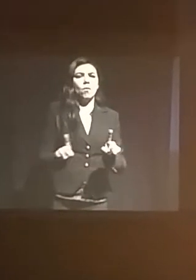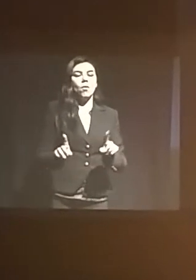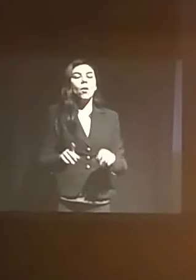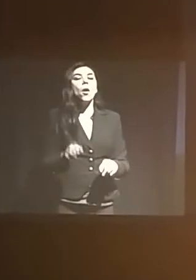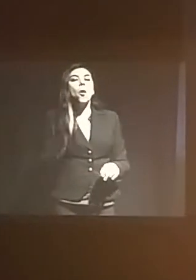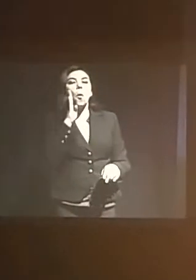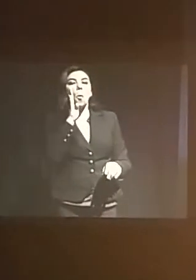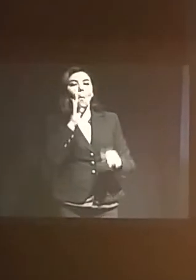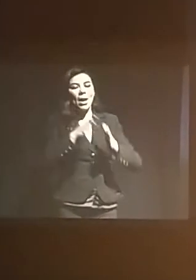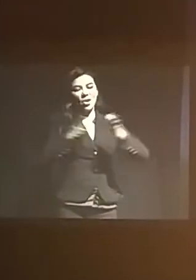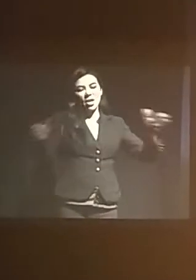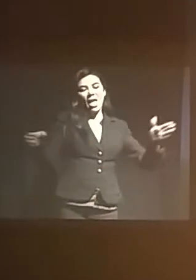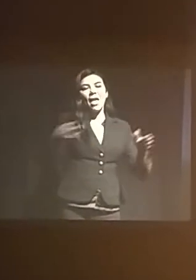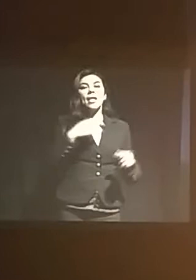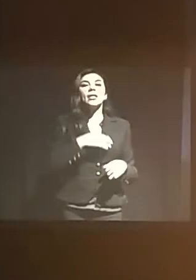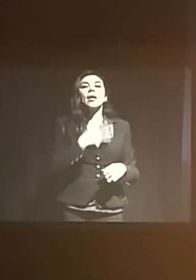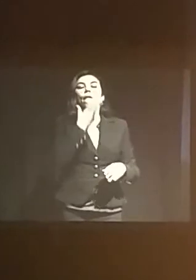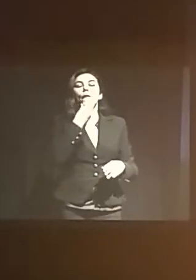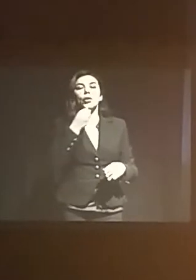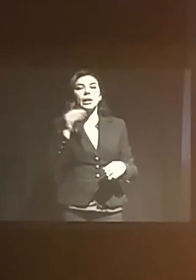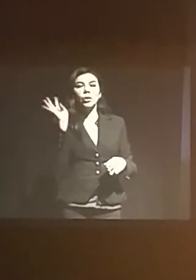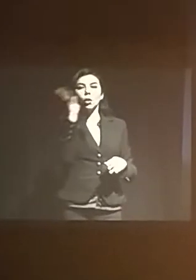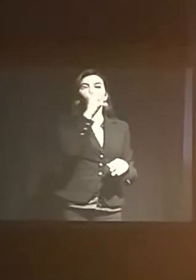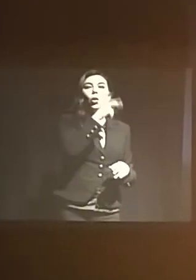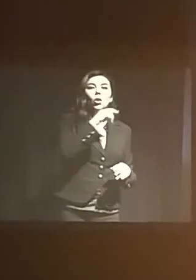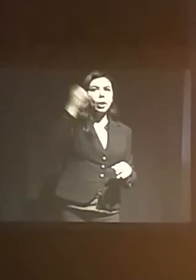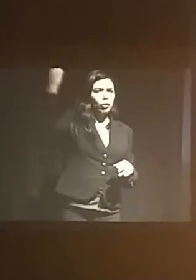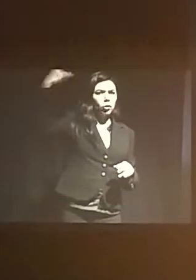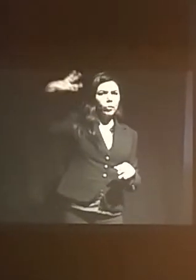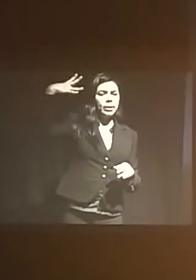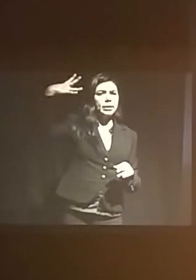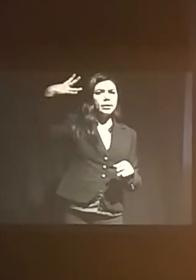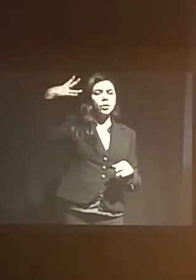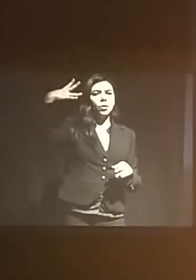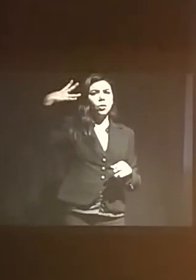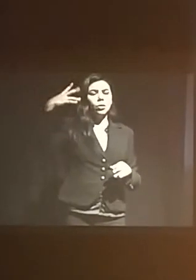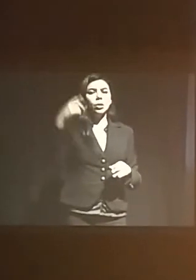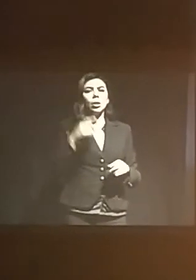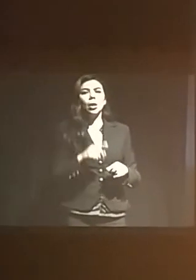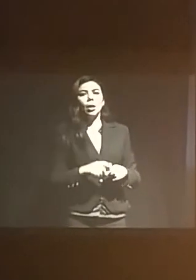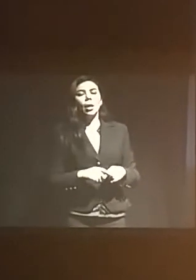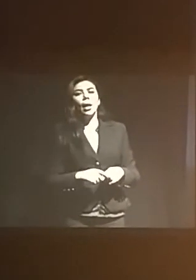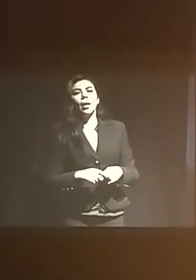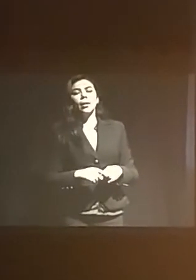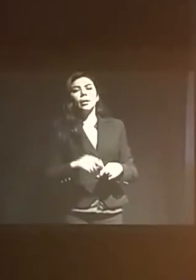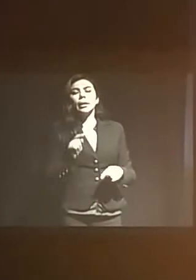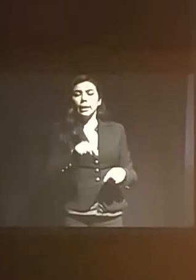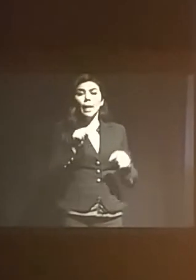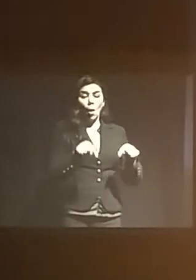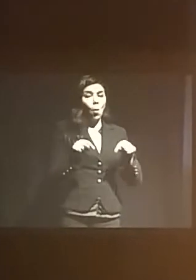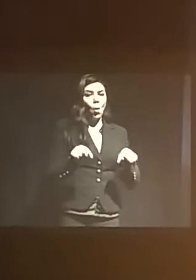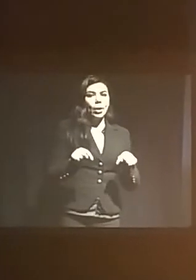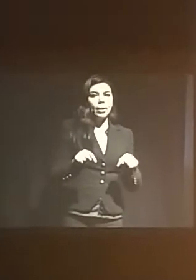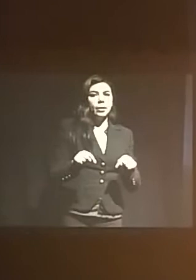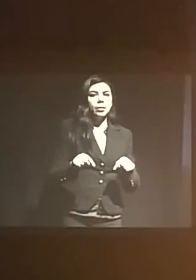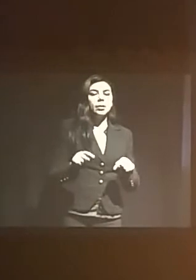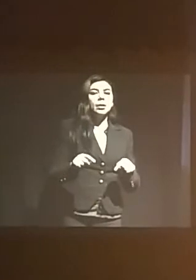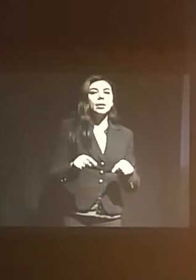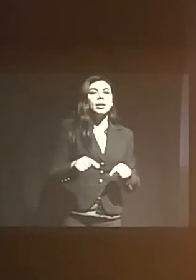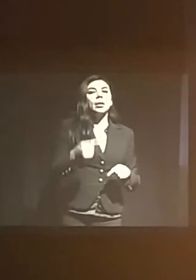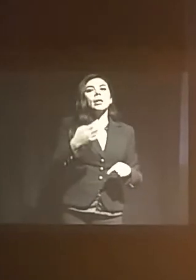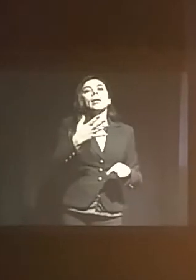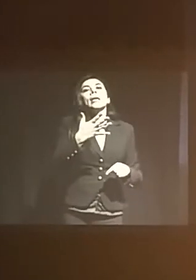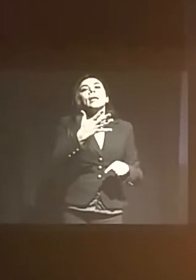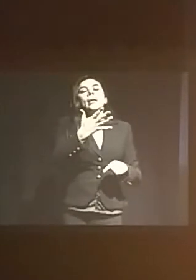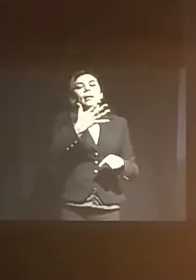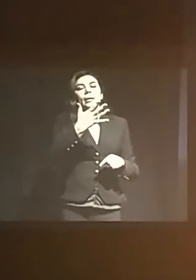contemporáneo, con espacio, con colores, con iluminación. O sea, eso igual es para departamento de 4.000 y 5.000